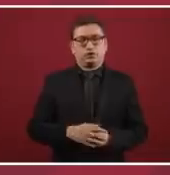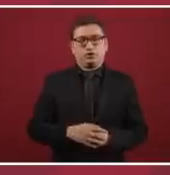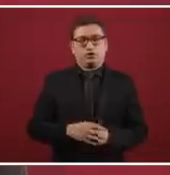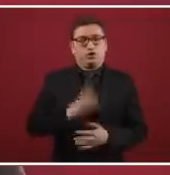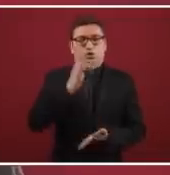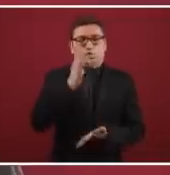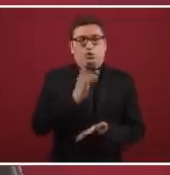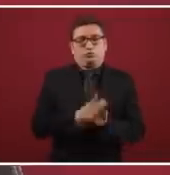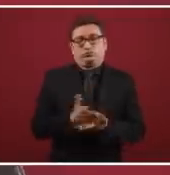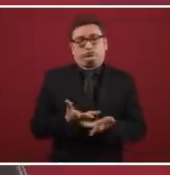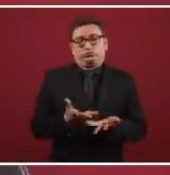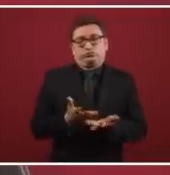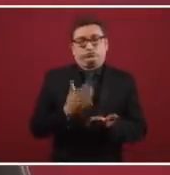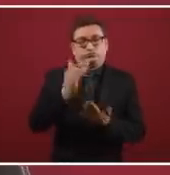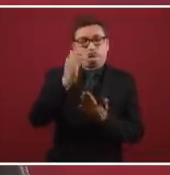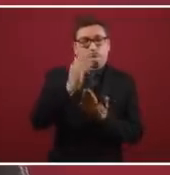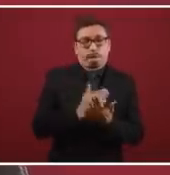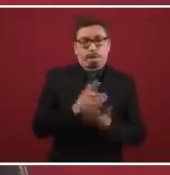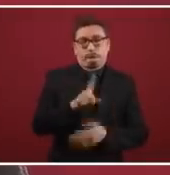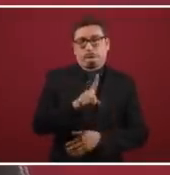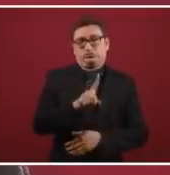100,